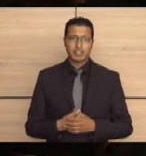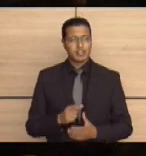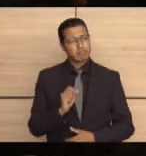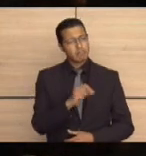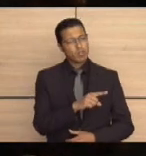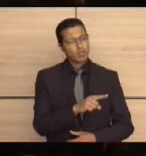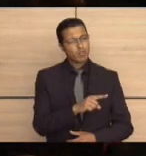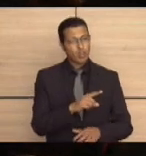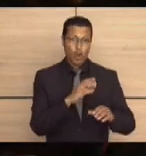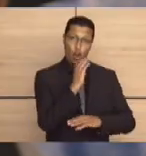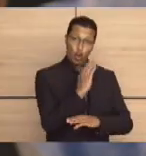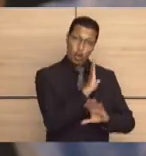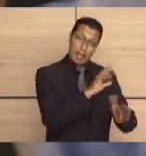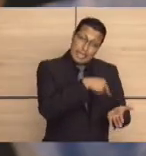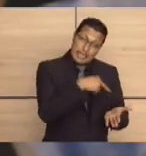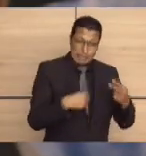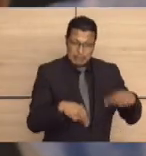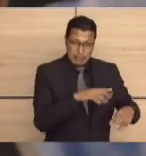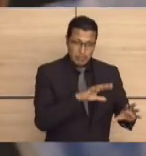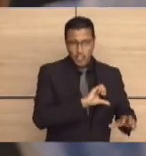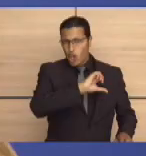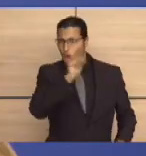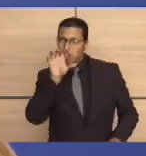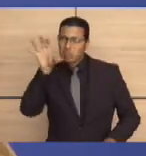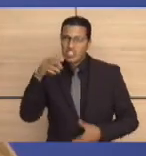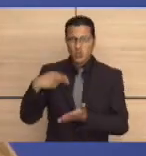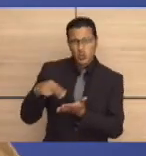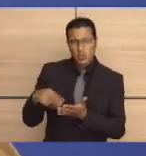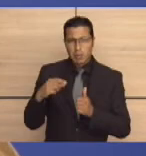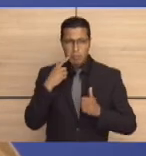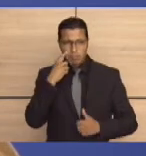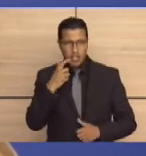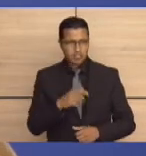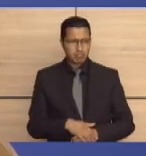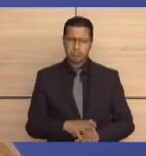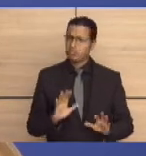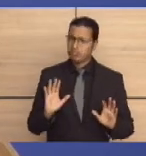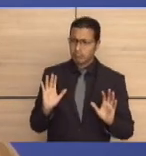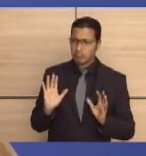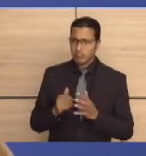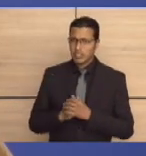país que, aparte de Colombia, es el que más baila? No, en todas partes